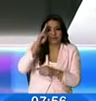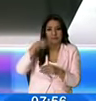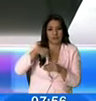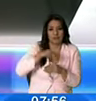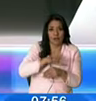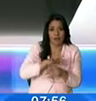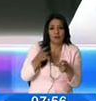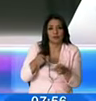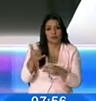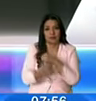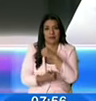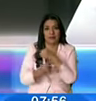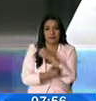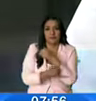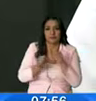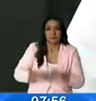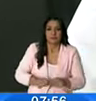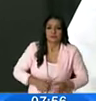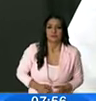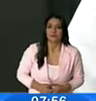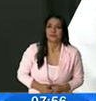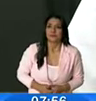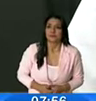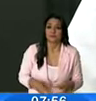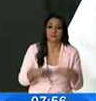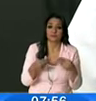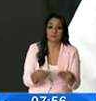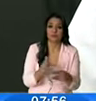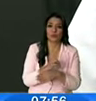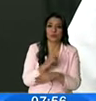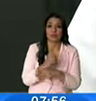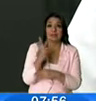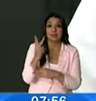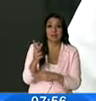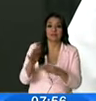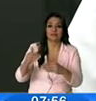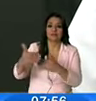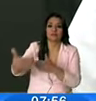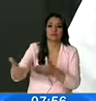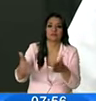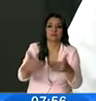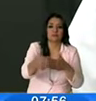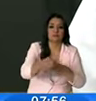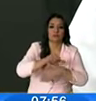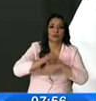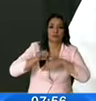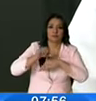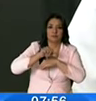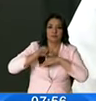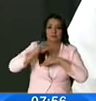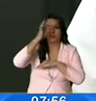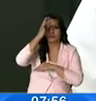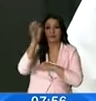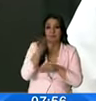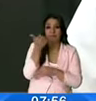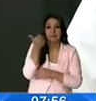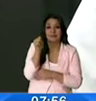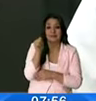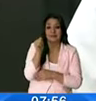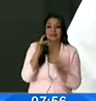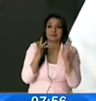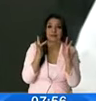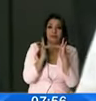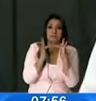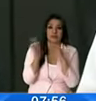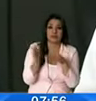y extranjeros. Se les ha dado la posibilidad de utilizar 3 quirófanos de nuestro hospital, 10 camas hospitalarias,